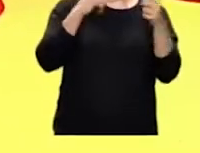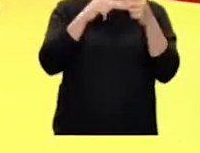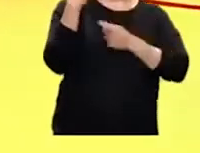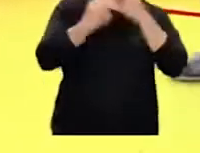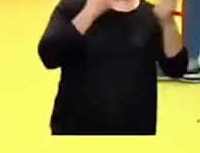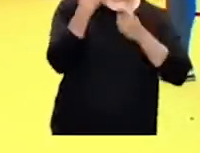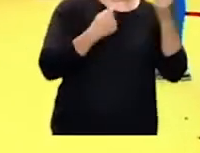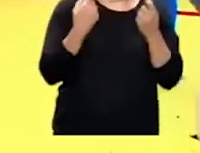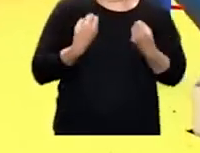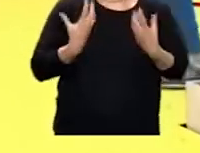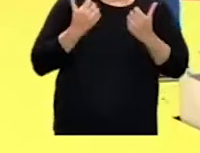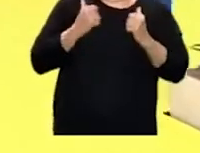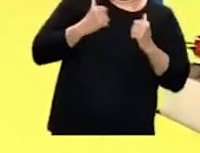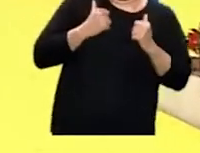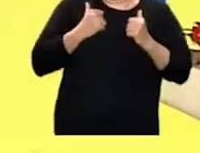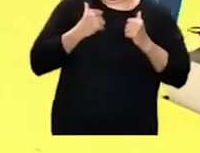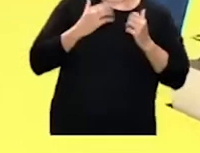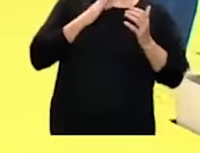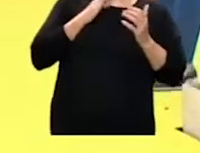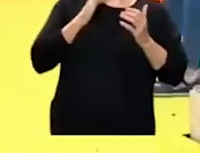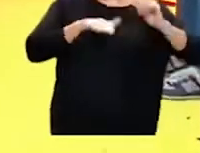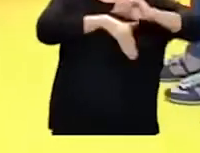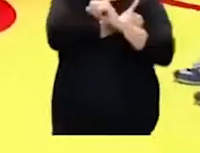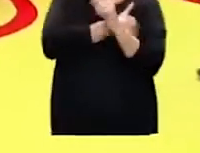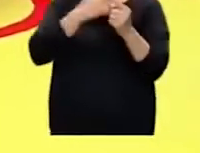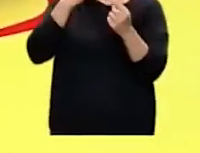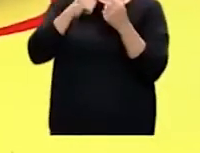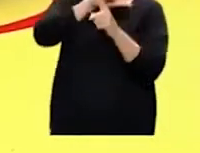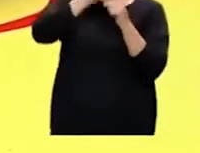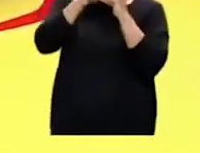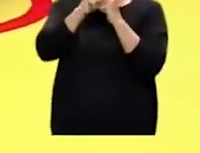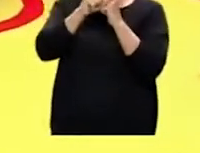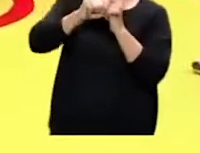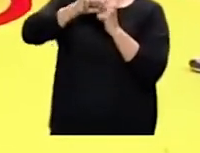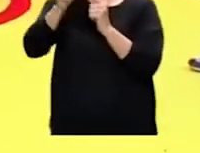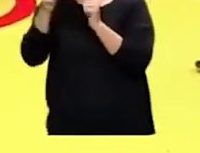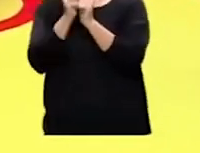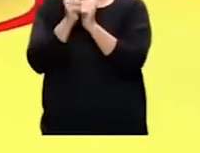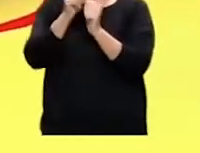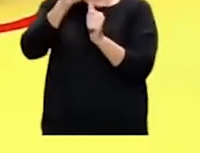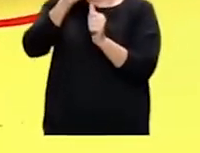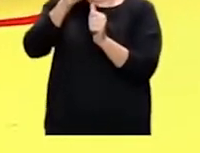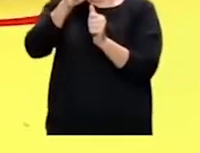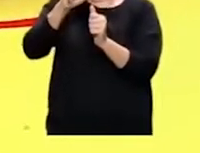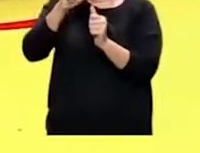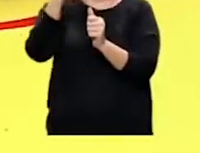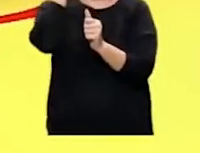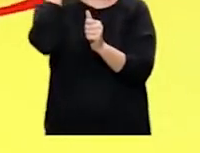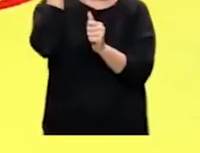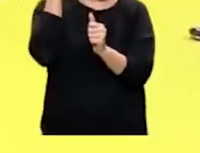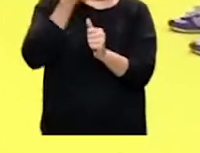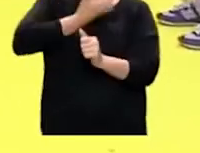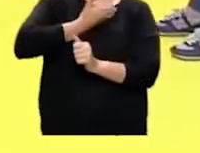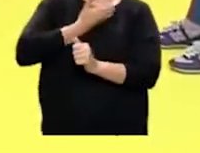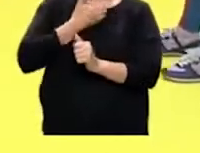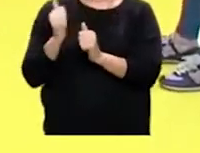comercial en manos de la ministra de Cultura y el alcalde de Medellín, Daniel Quintero, Vamos a recibir con un fuerte aplauso a